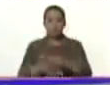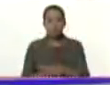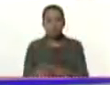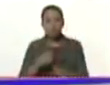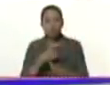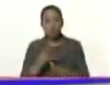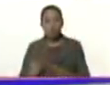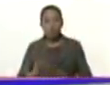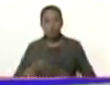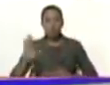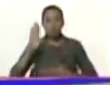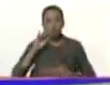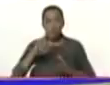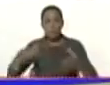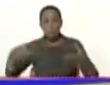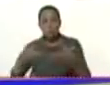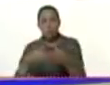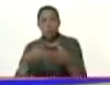juramentar